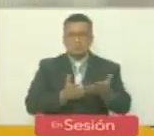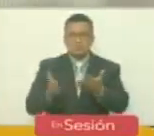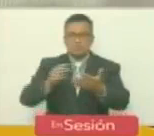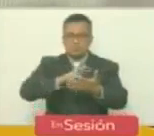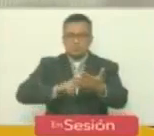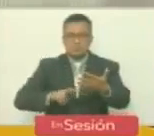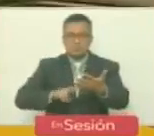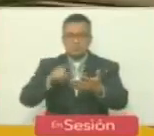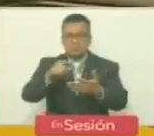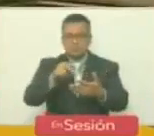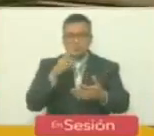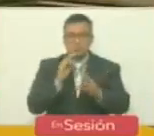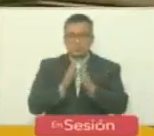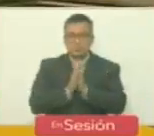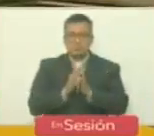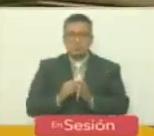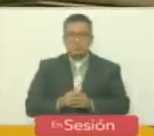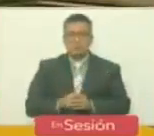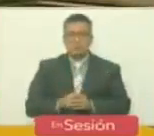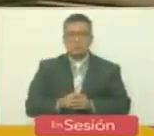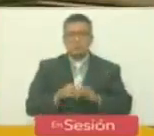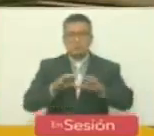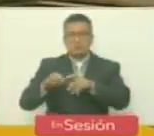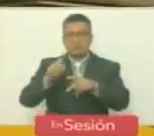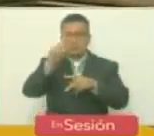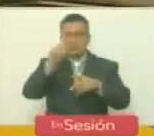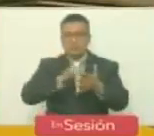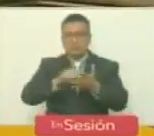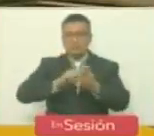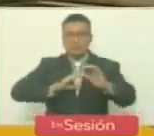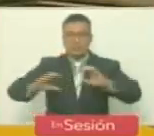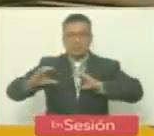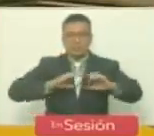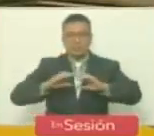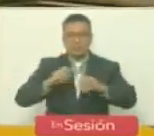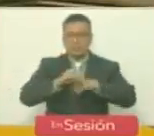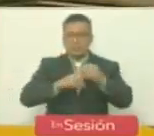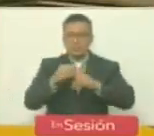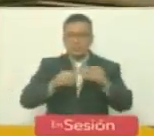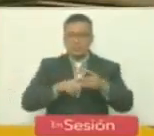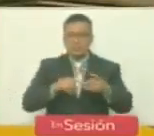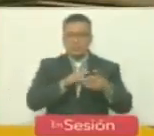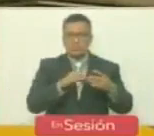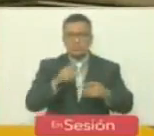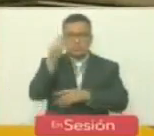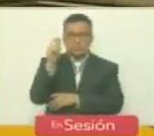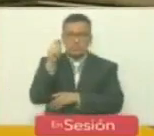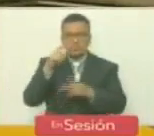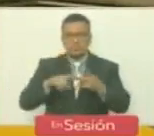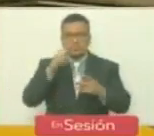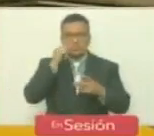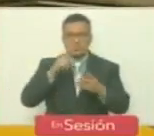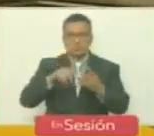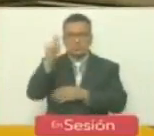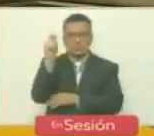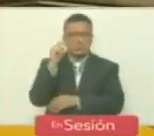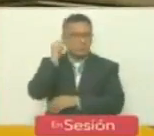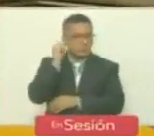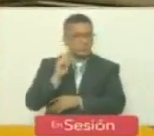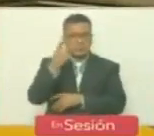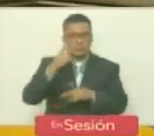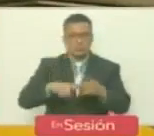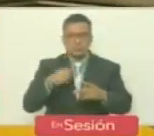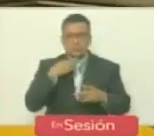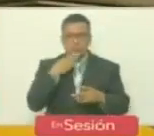dar lectura a la cuenta. Cuenta número uno, comunicaciones suscritas por las ciudadanas diputadas y los ciudadanos diputados principales